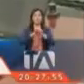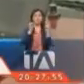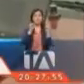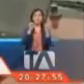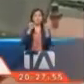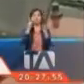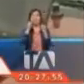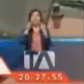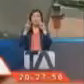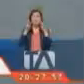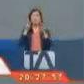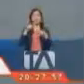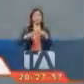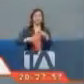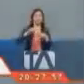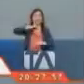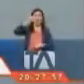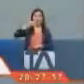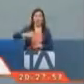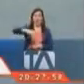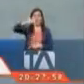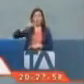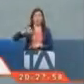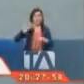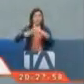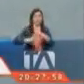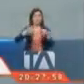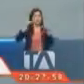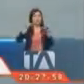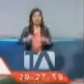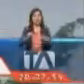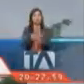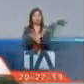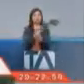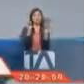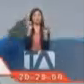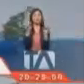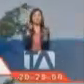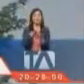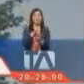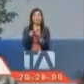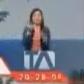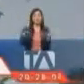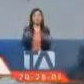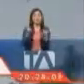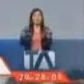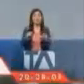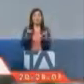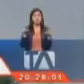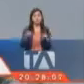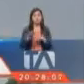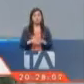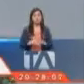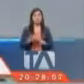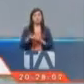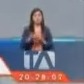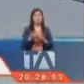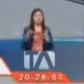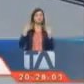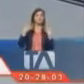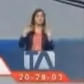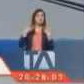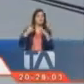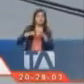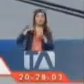y lo complicado del terreno son la causa luego de la confirmación de la desaparición de la aeronave el cuerpo de bomberos de guayaquil